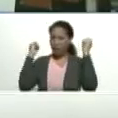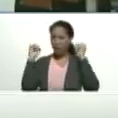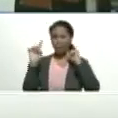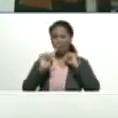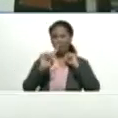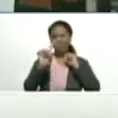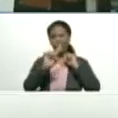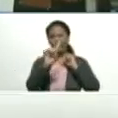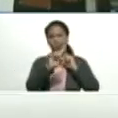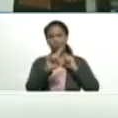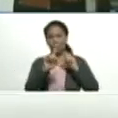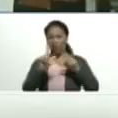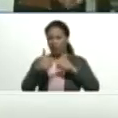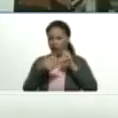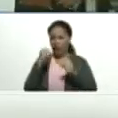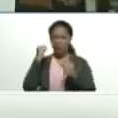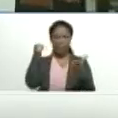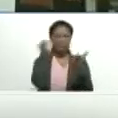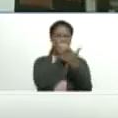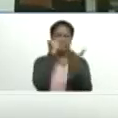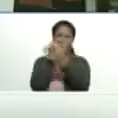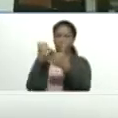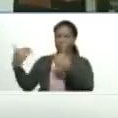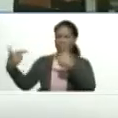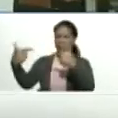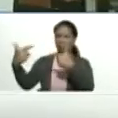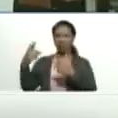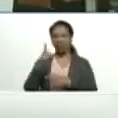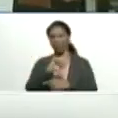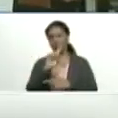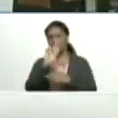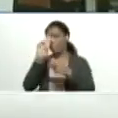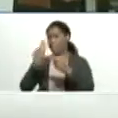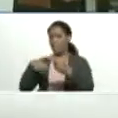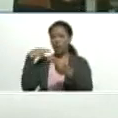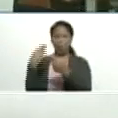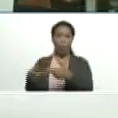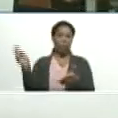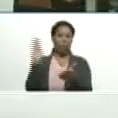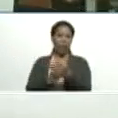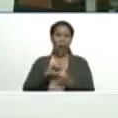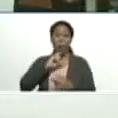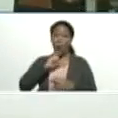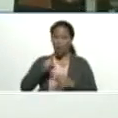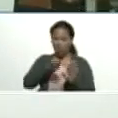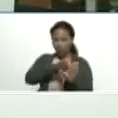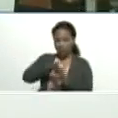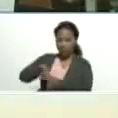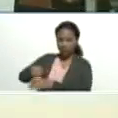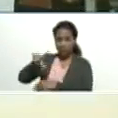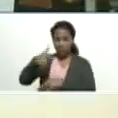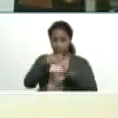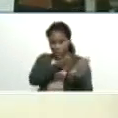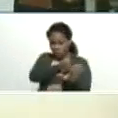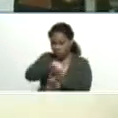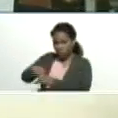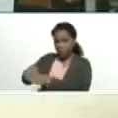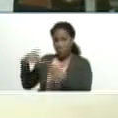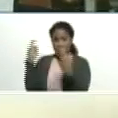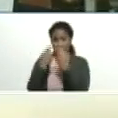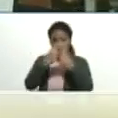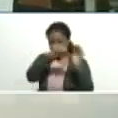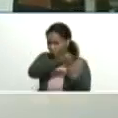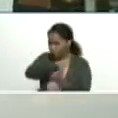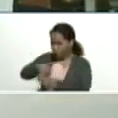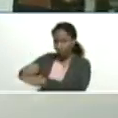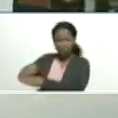dividirnos para matarnos. No, más nunca el odio, la división y la pelea, que aquí lo que